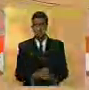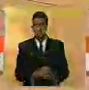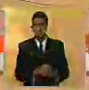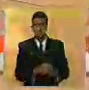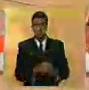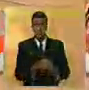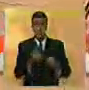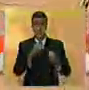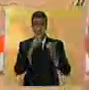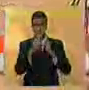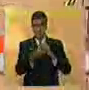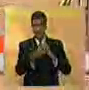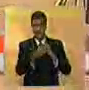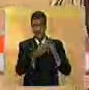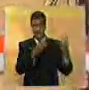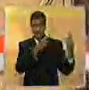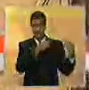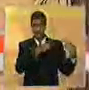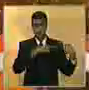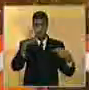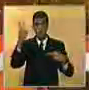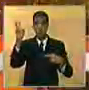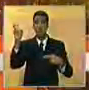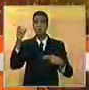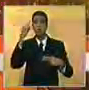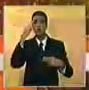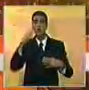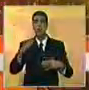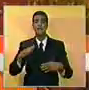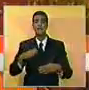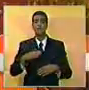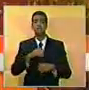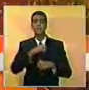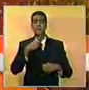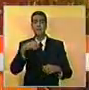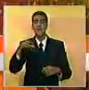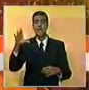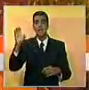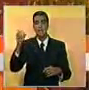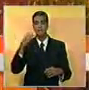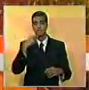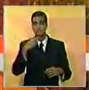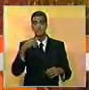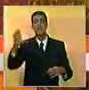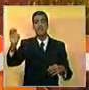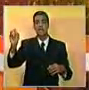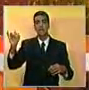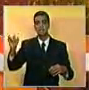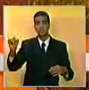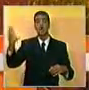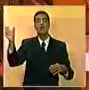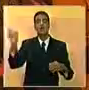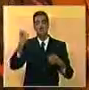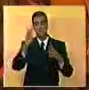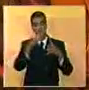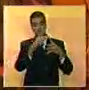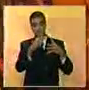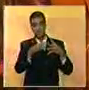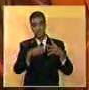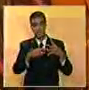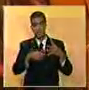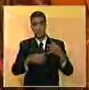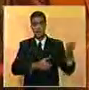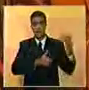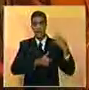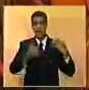de mando, el presidente de la República también designó a los nuevos comandantes generales de la Fuerza Armada. El ejército lo recibió el general de división Carlos Mata Figueroa, a la Armada